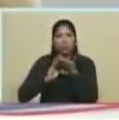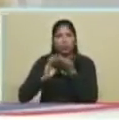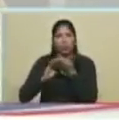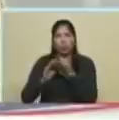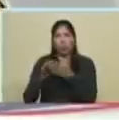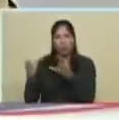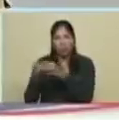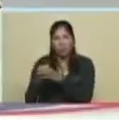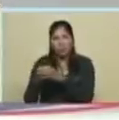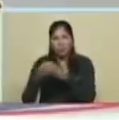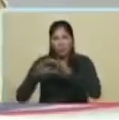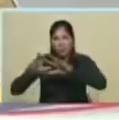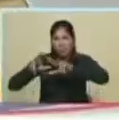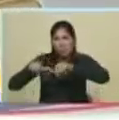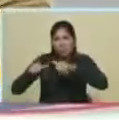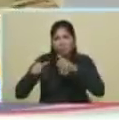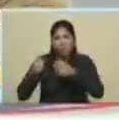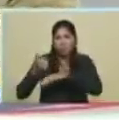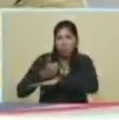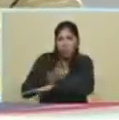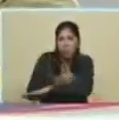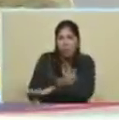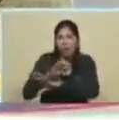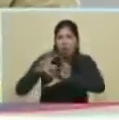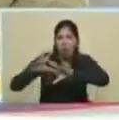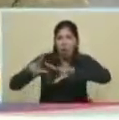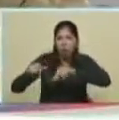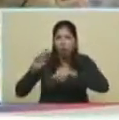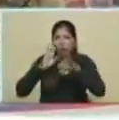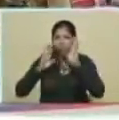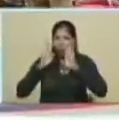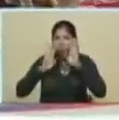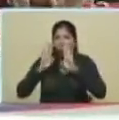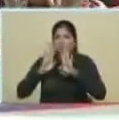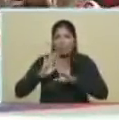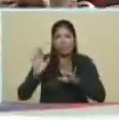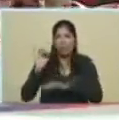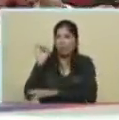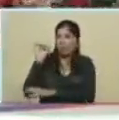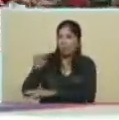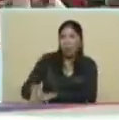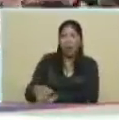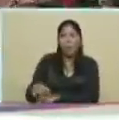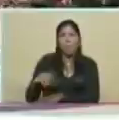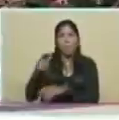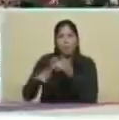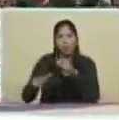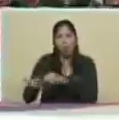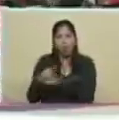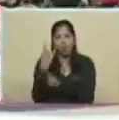burócratas, para enfrentar a los corruptos y para derrotar a los traidores.